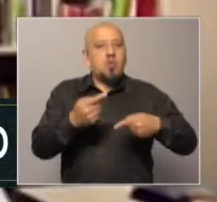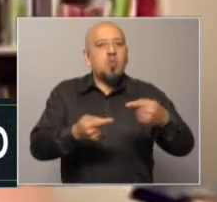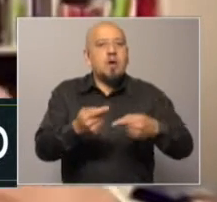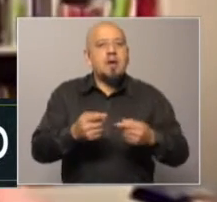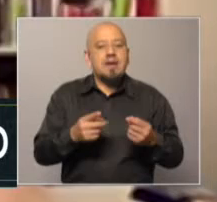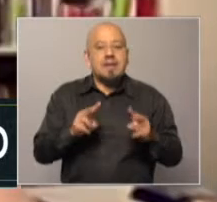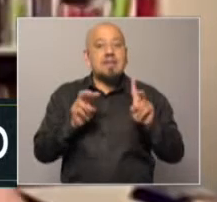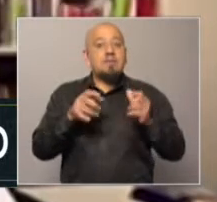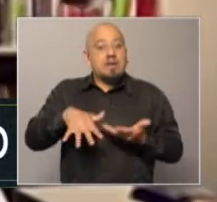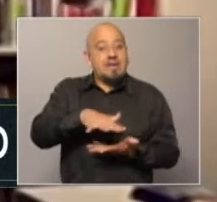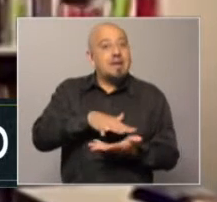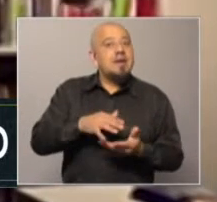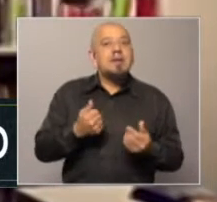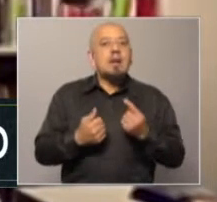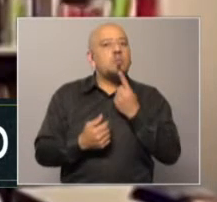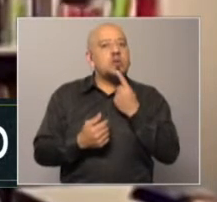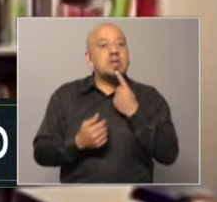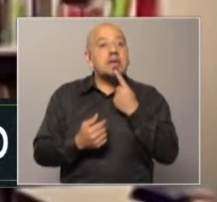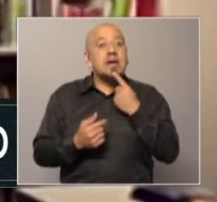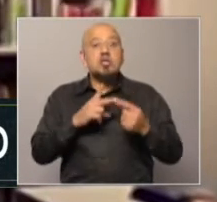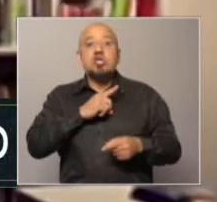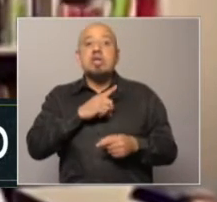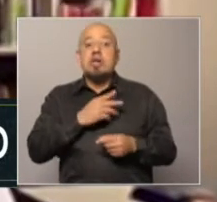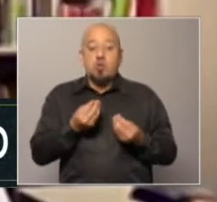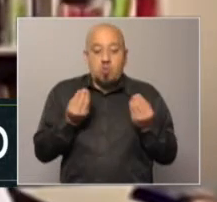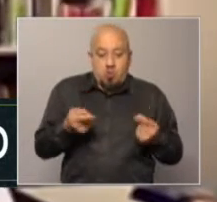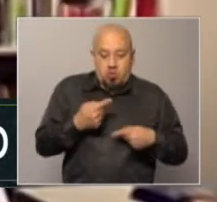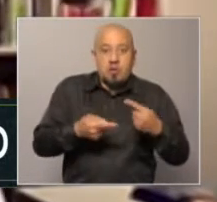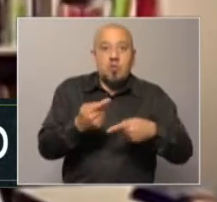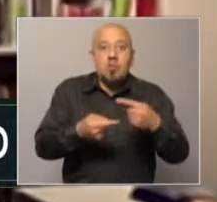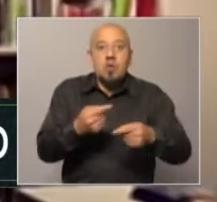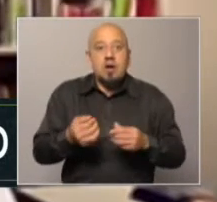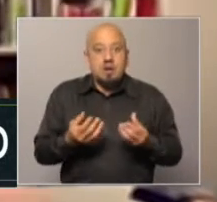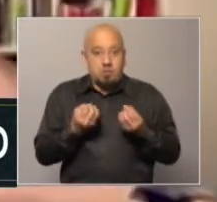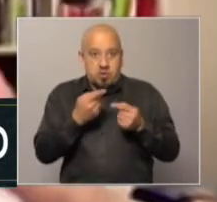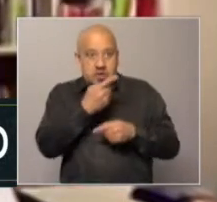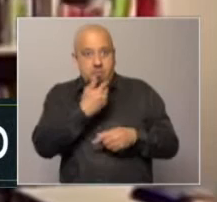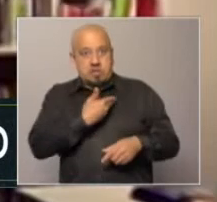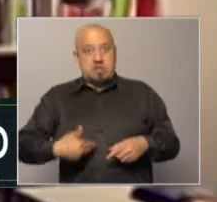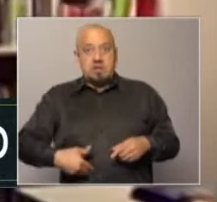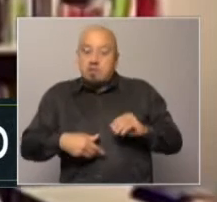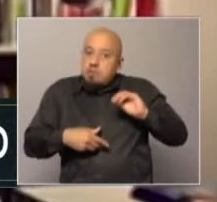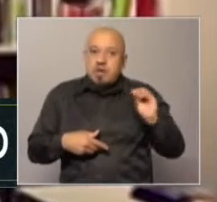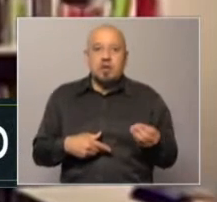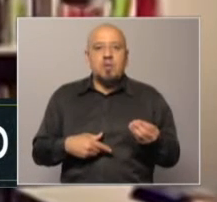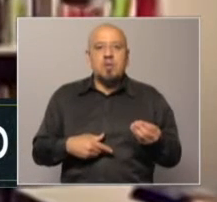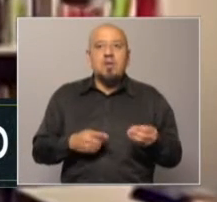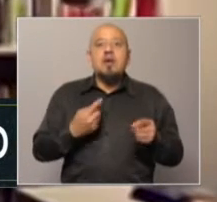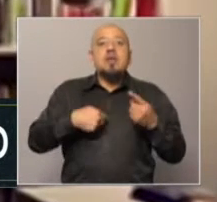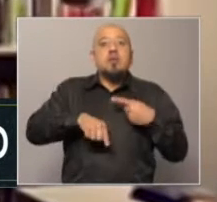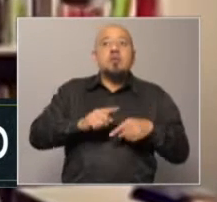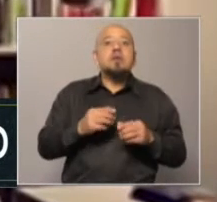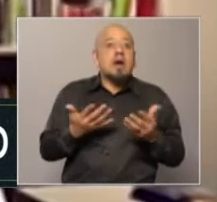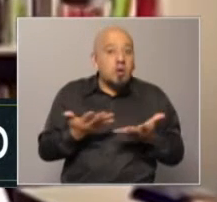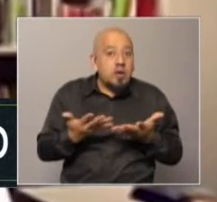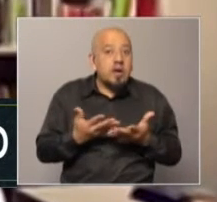por lo tanto requieren tener un presidente o alguien que lo apoye